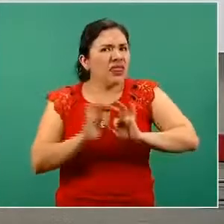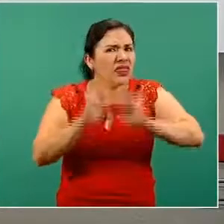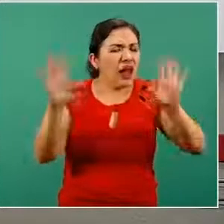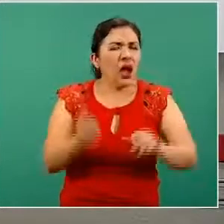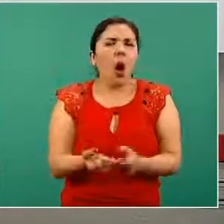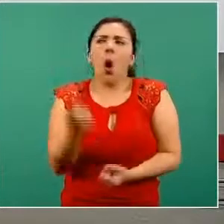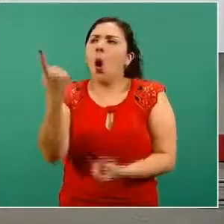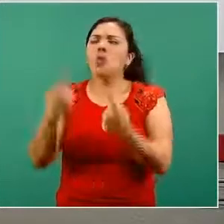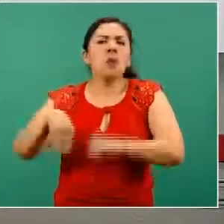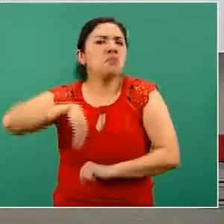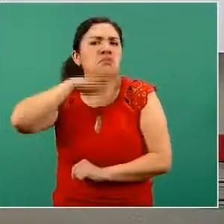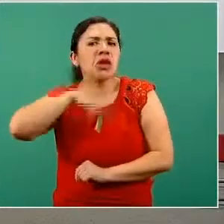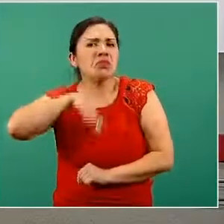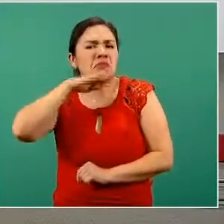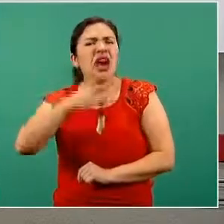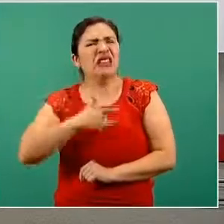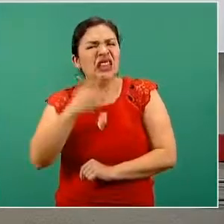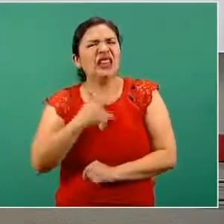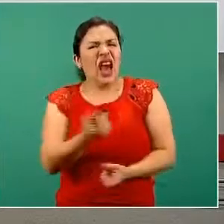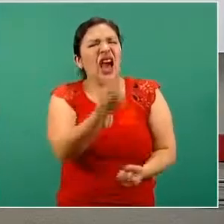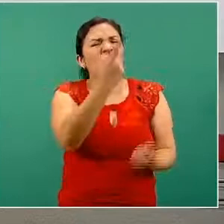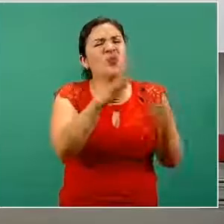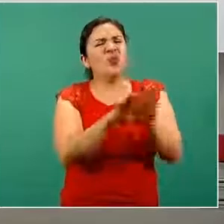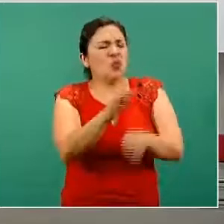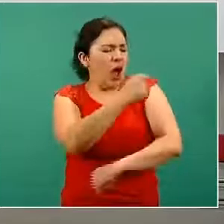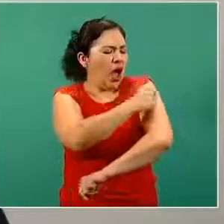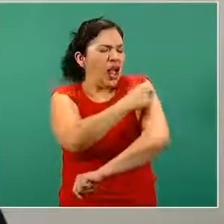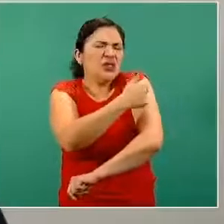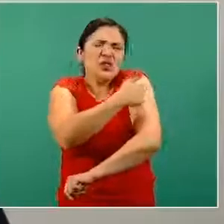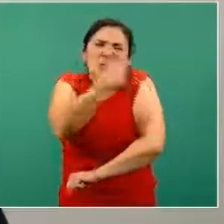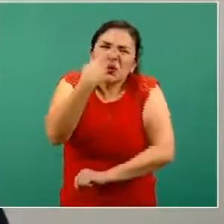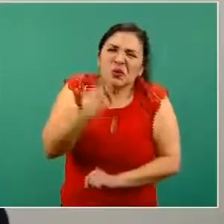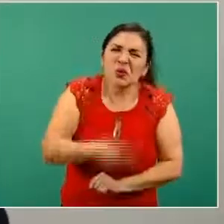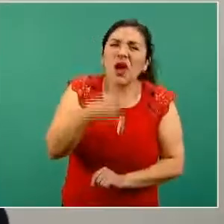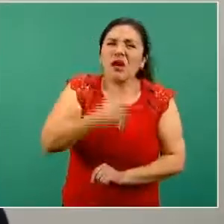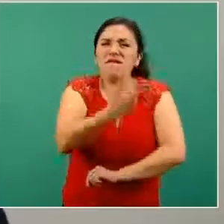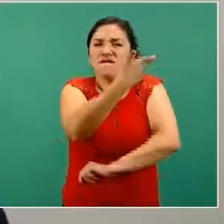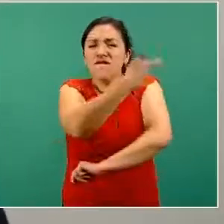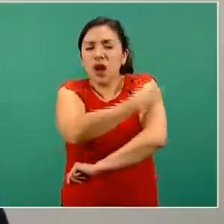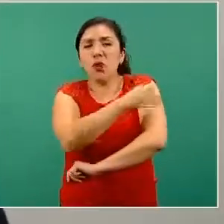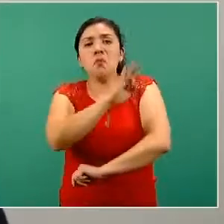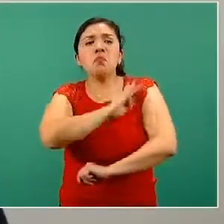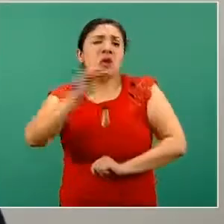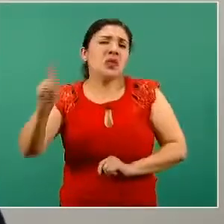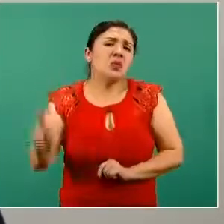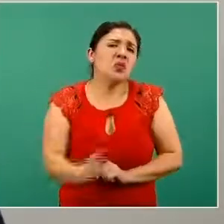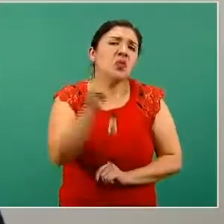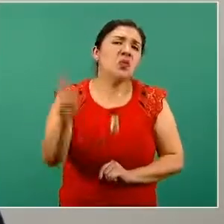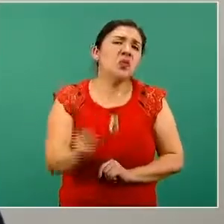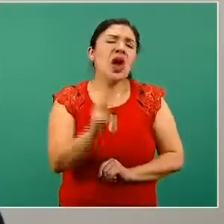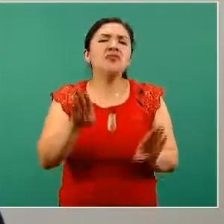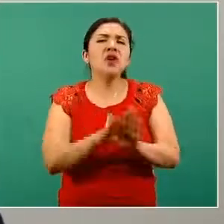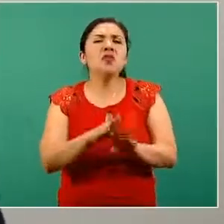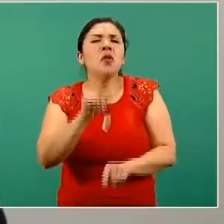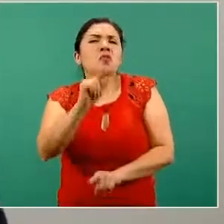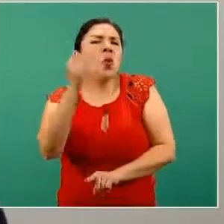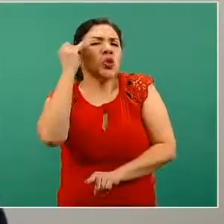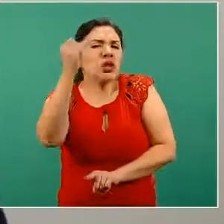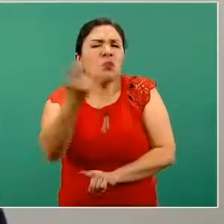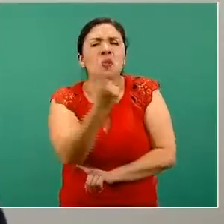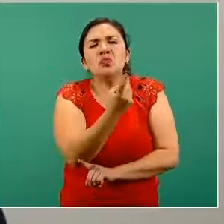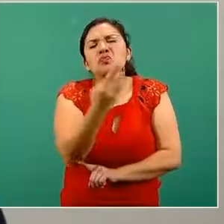personas más sensibles sienten el dolor de la aplicación de la vacuna y es un dolor que puede permanecer por algunos minutos o